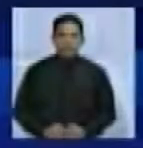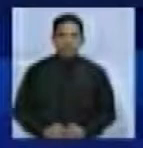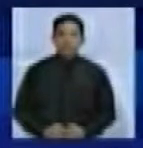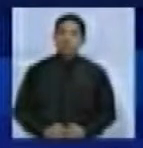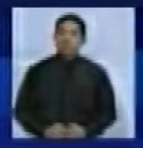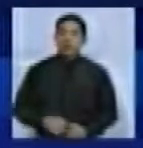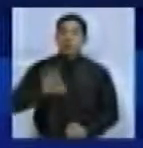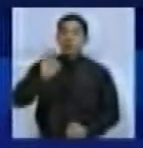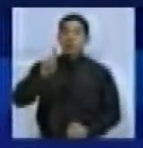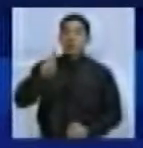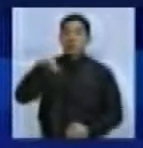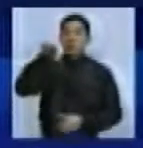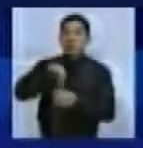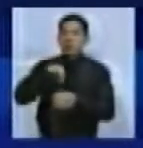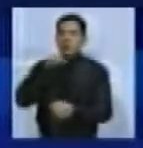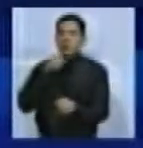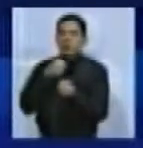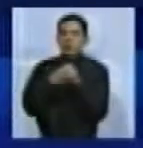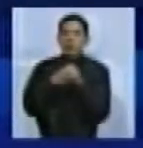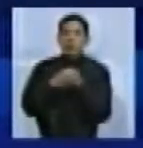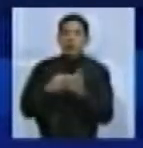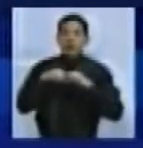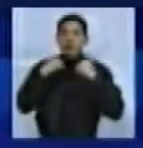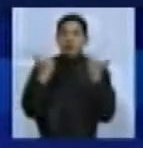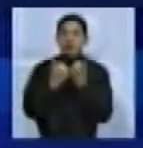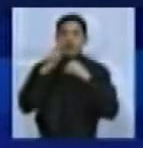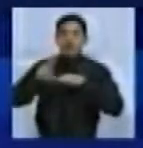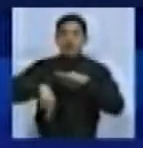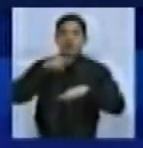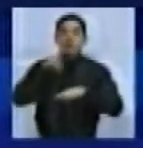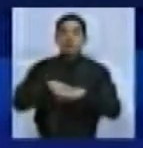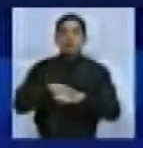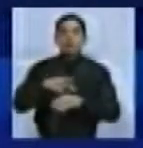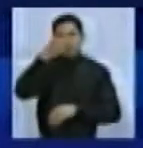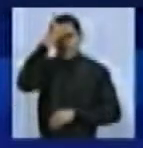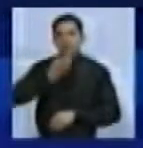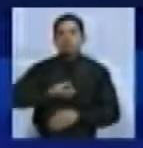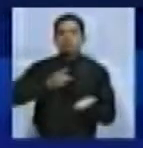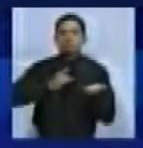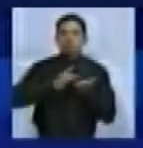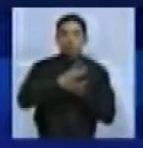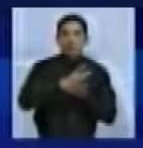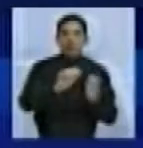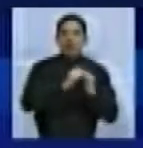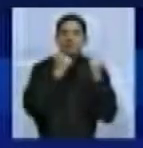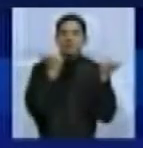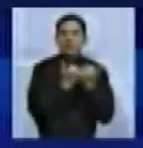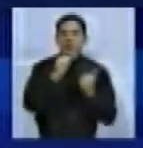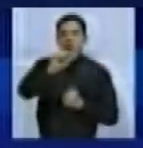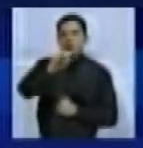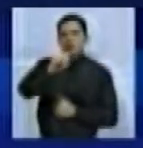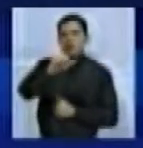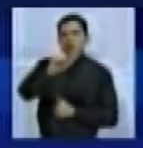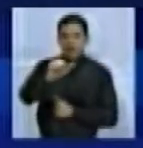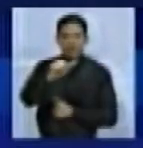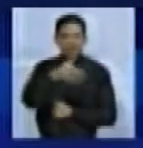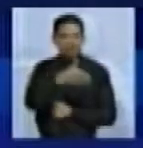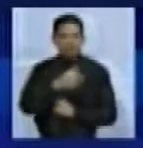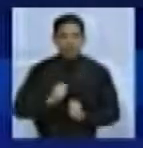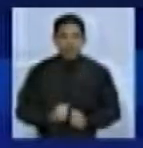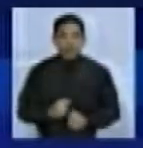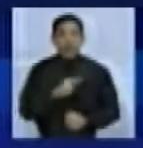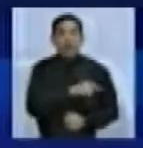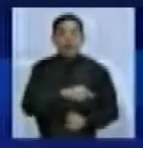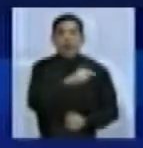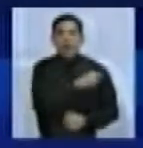Y con 91 votos a favor, el Pleno de la Asamblea Nacional resolvió la destitución de la legisladora Ana Galarza, la misma